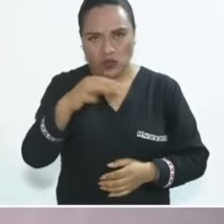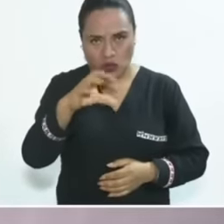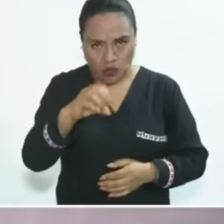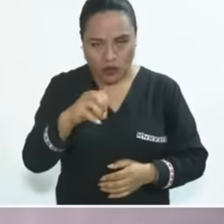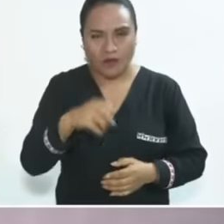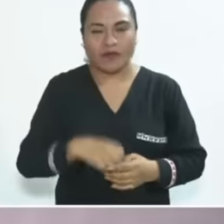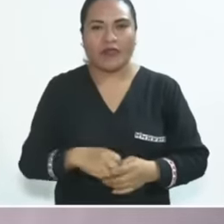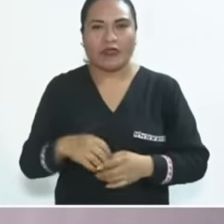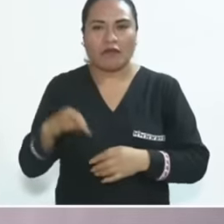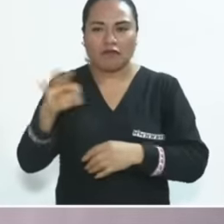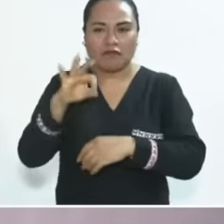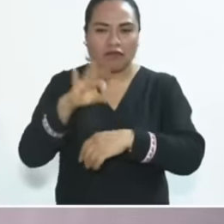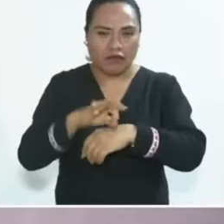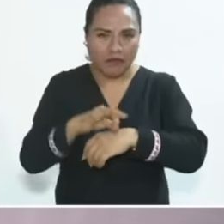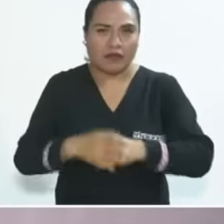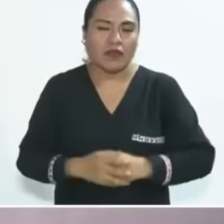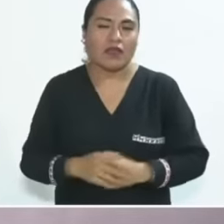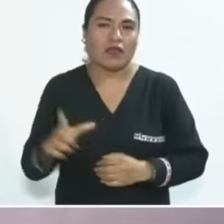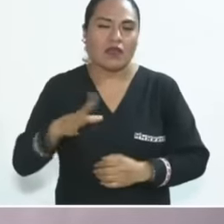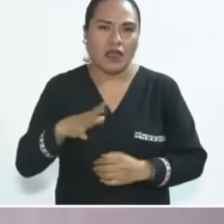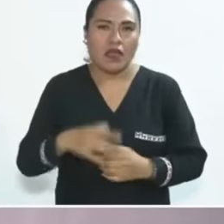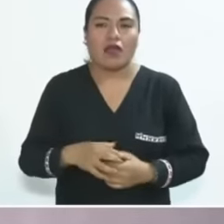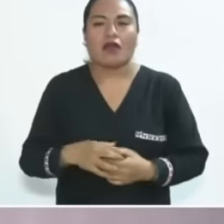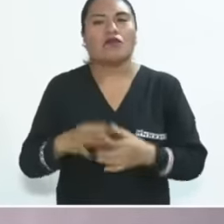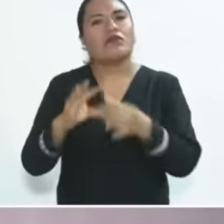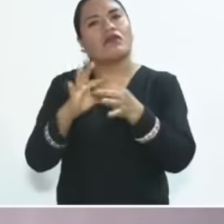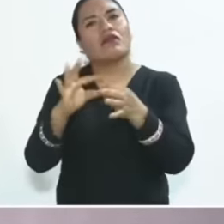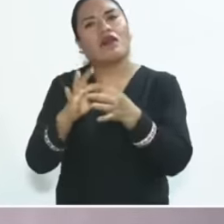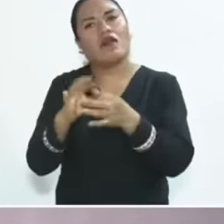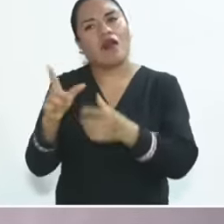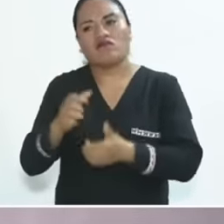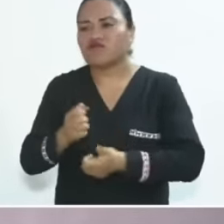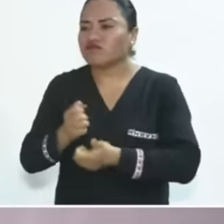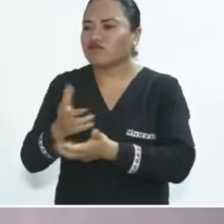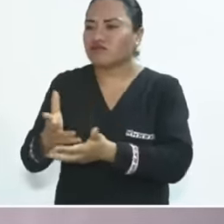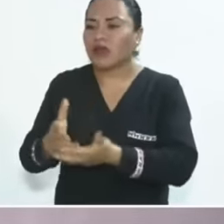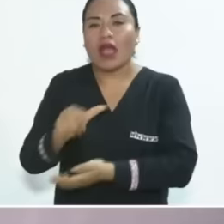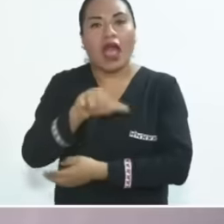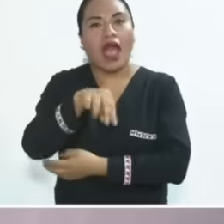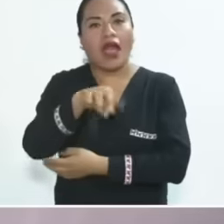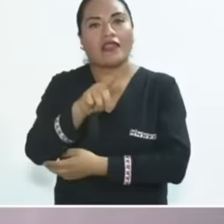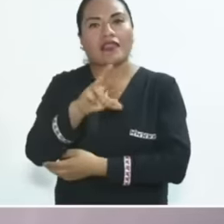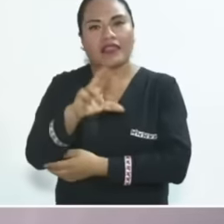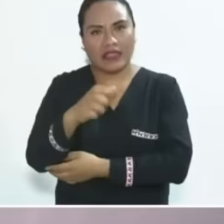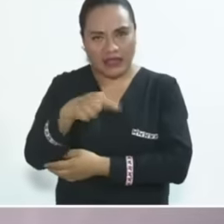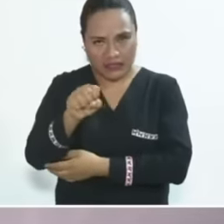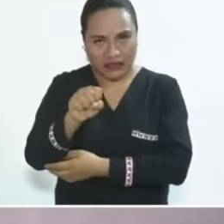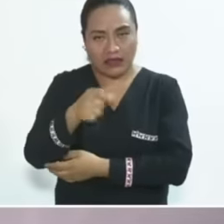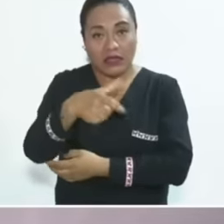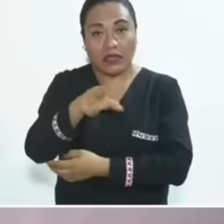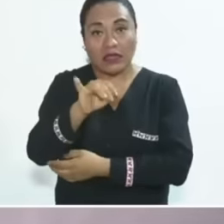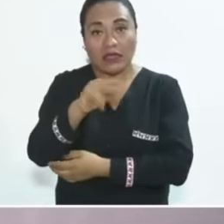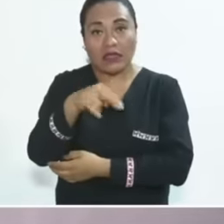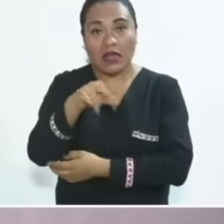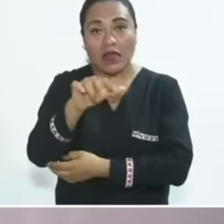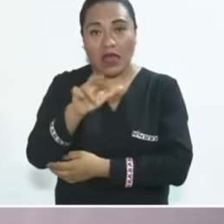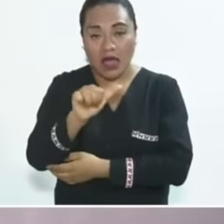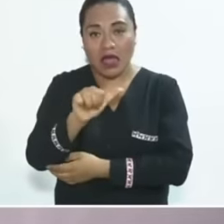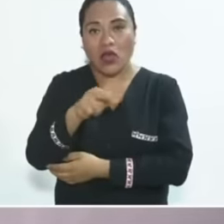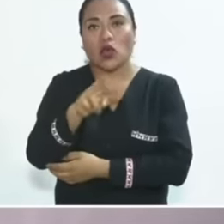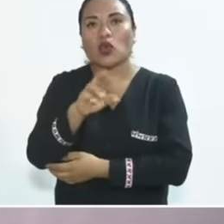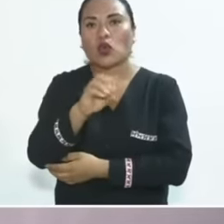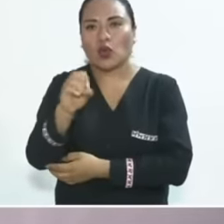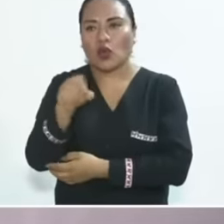le dictó a Andrés Quintana Roo, que era un abogado, lo que él